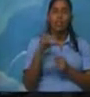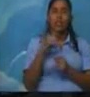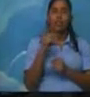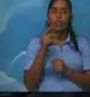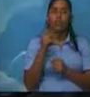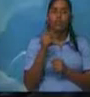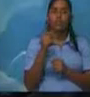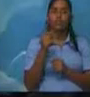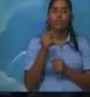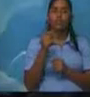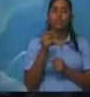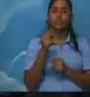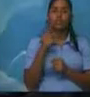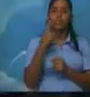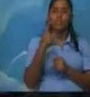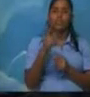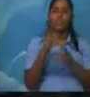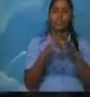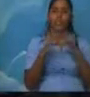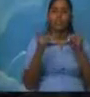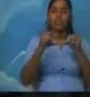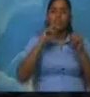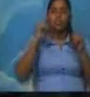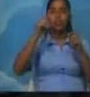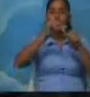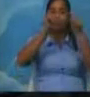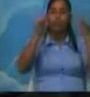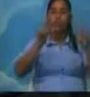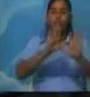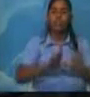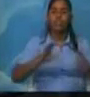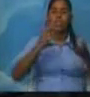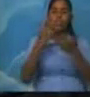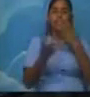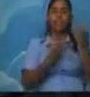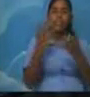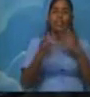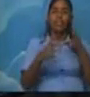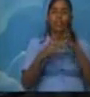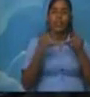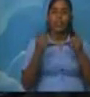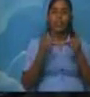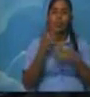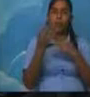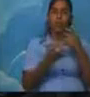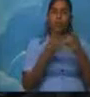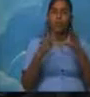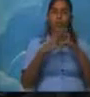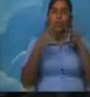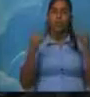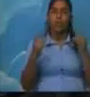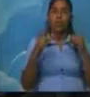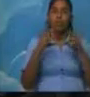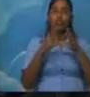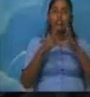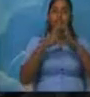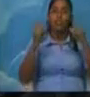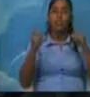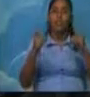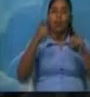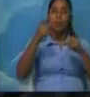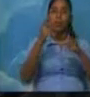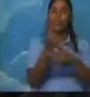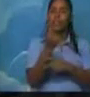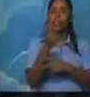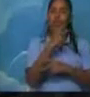oro Ah dice las esculturas de sus dioses quemarás en el fuego no codiciarás plata ni